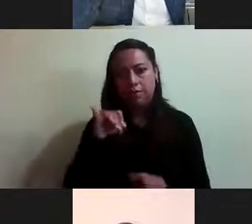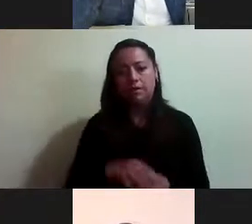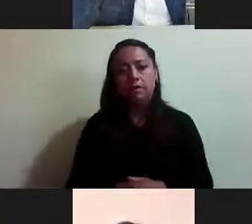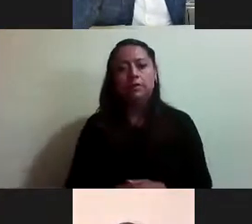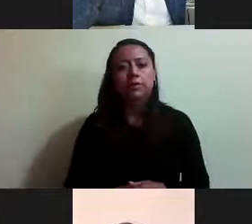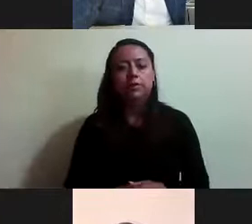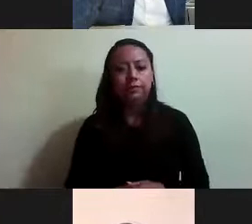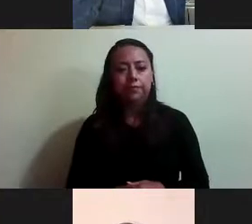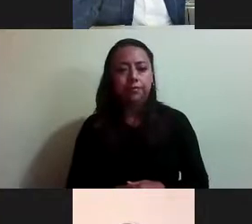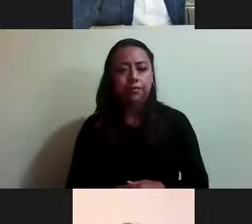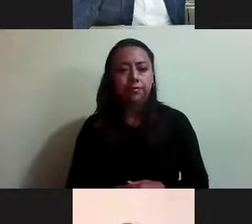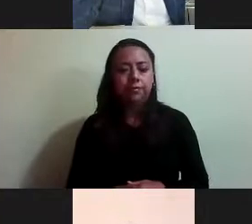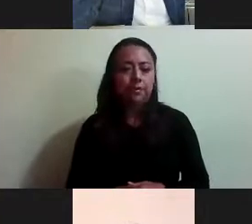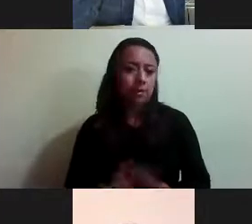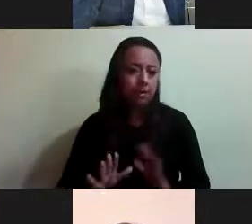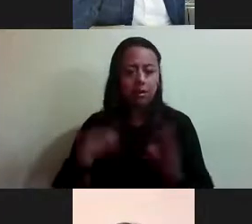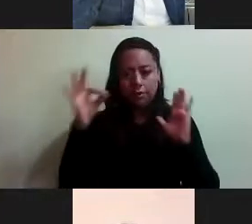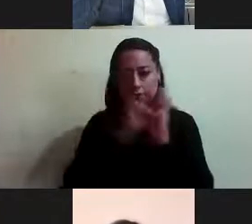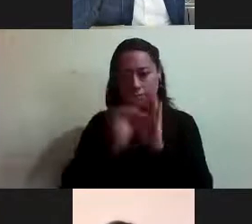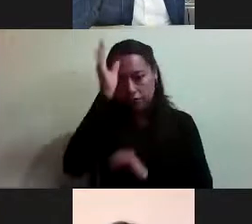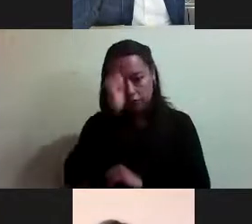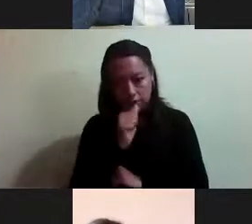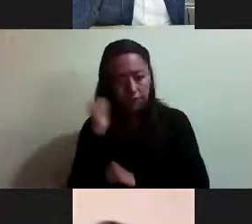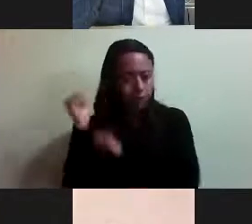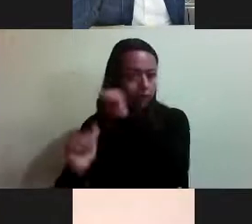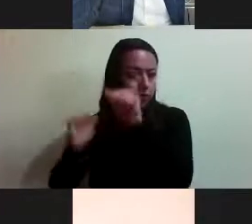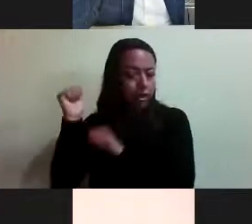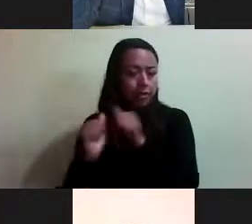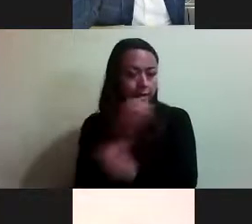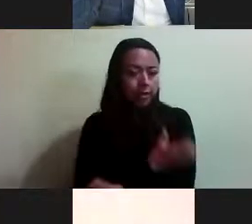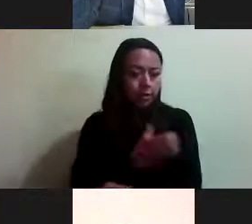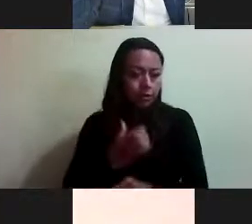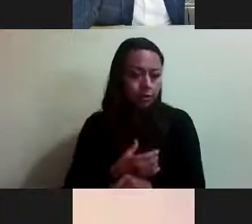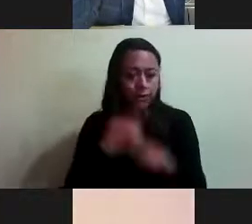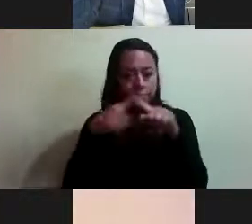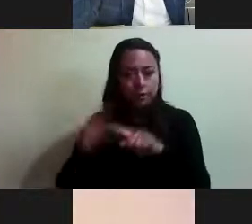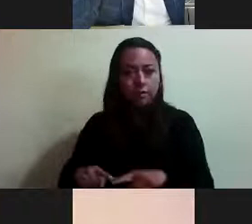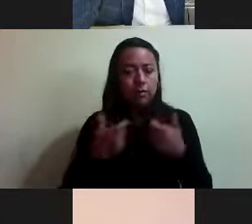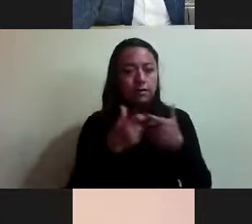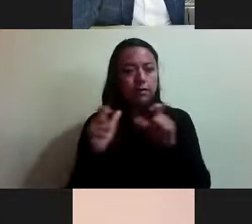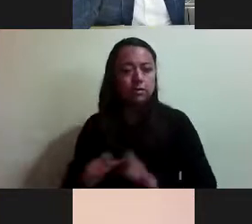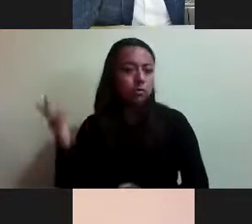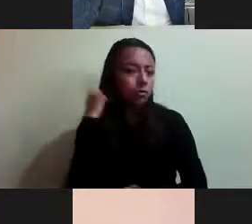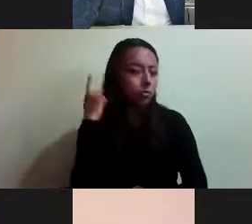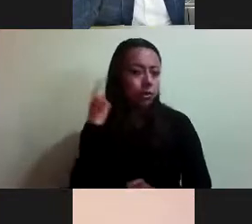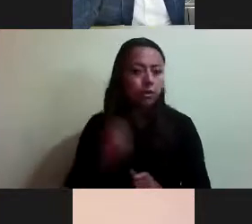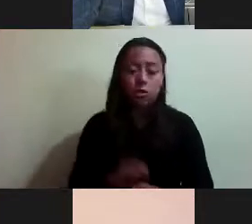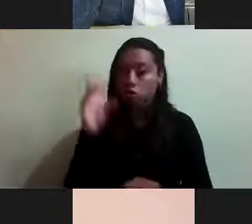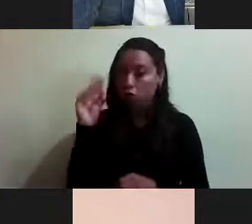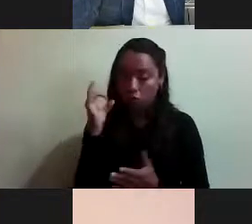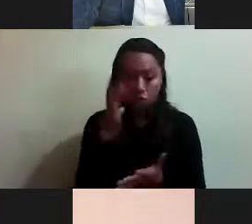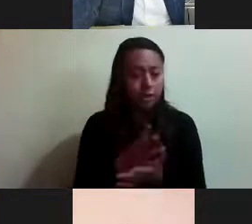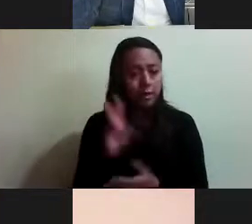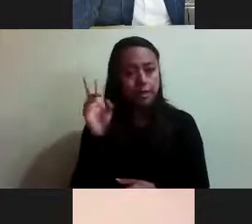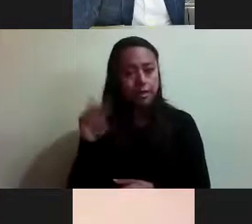La relacionada con el punto de acuerdo de abril fue un punto de acuerdo acompañado por diversas fuerzas políticas, no solamente la de Morena.